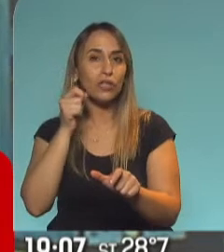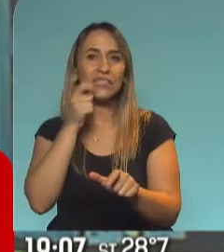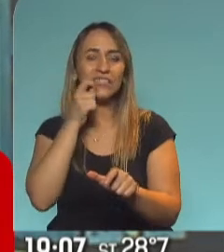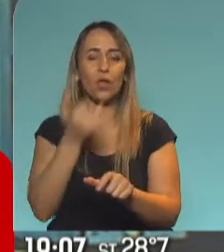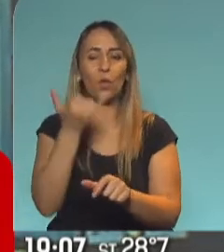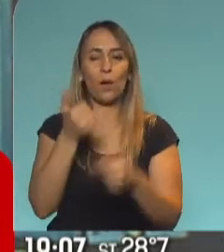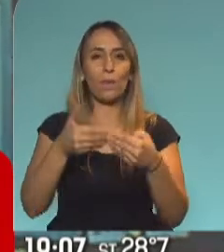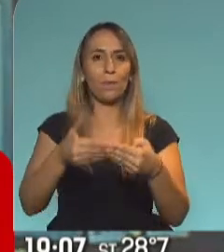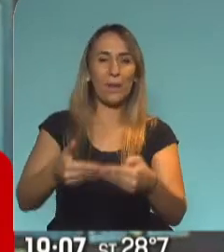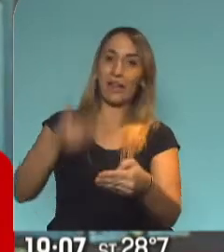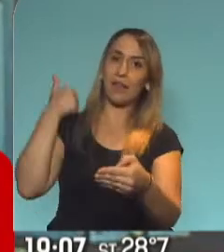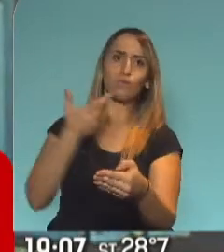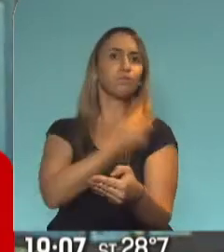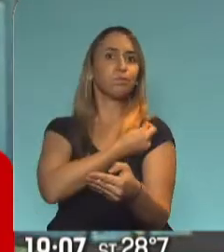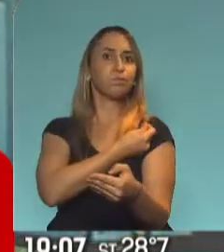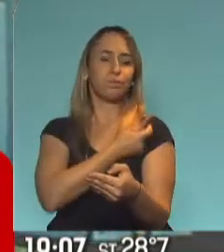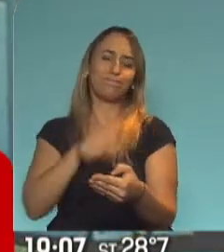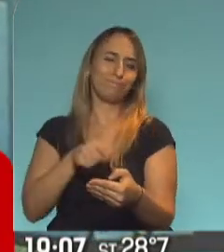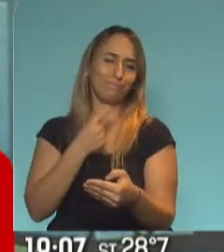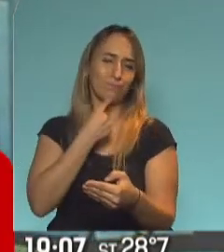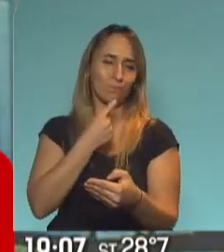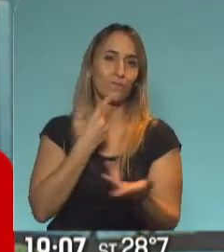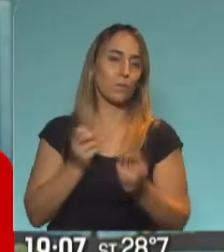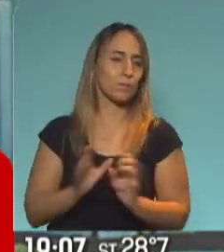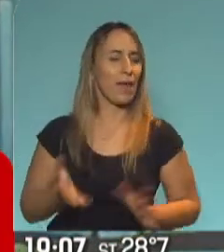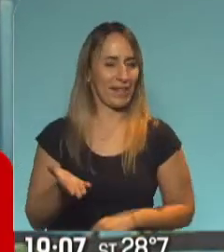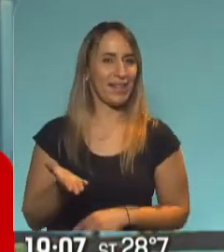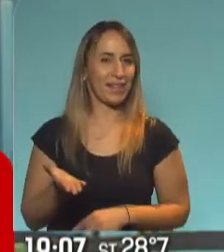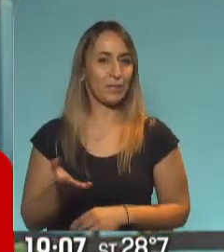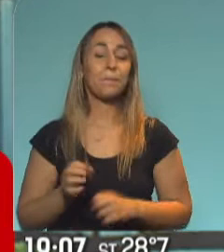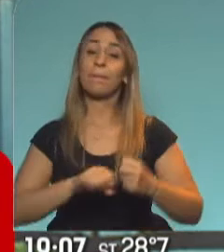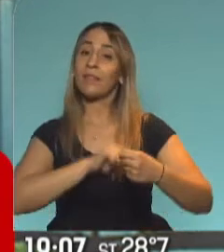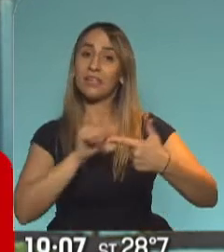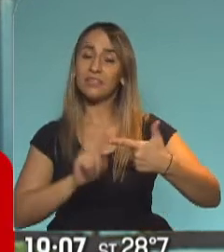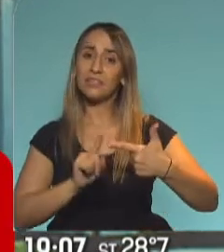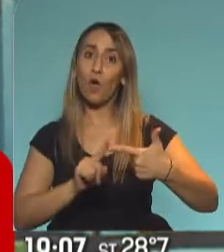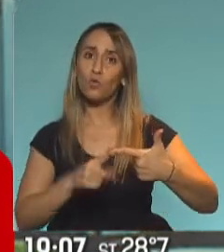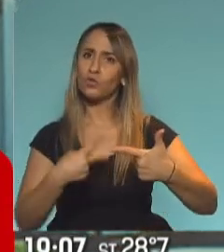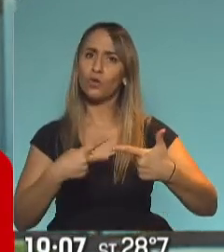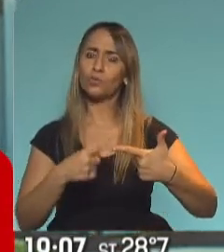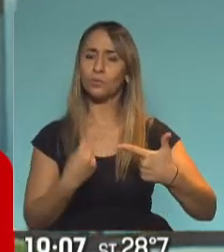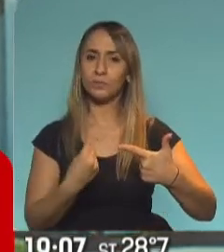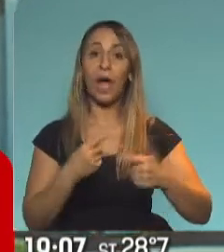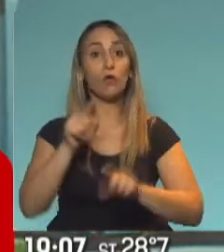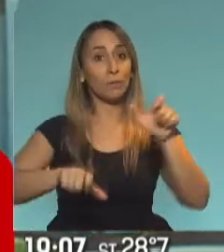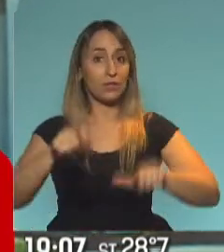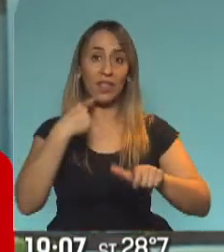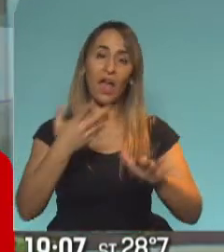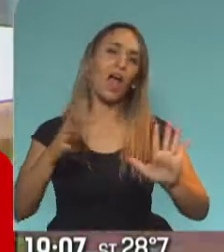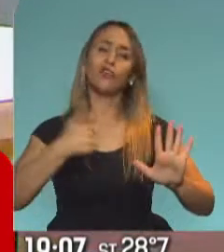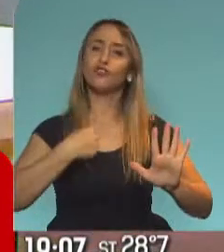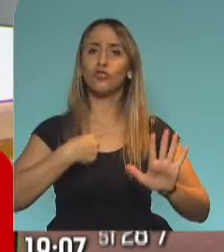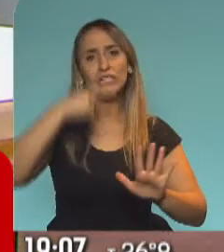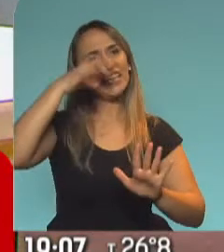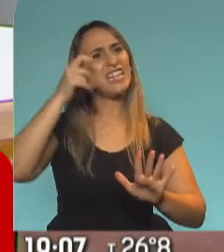sea personal de salud, ya era irregular. Claro. Primer dato. Claro. Y segundo dato, y es que personas que digan, bueno, pero yo era mayor de 70 o era